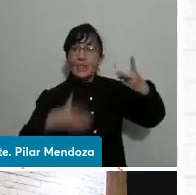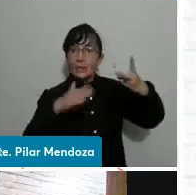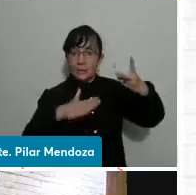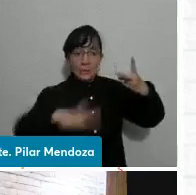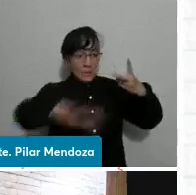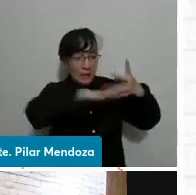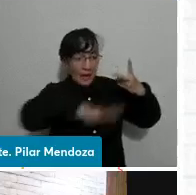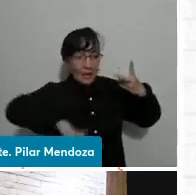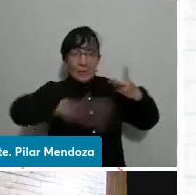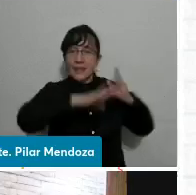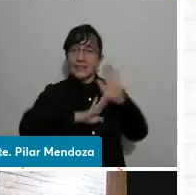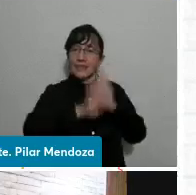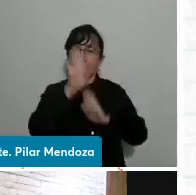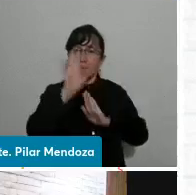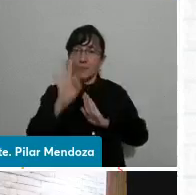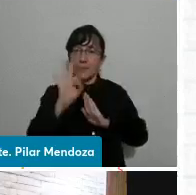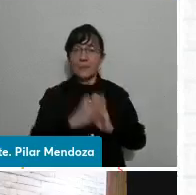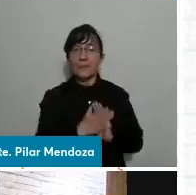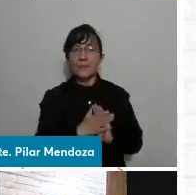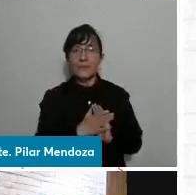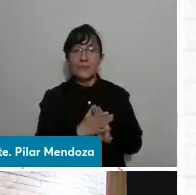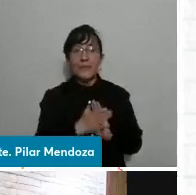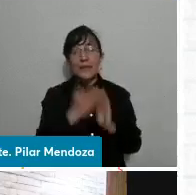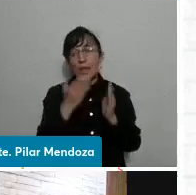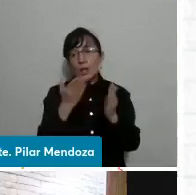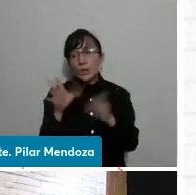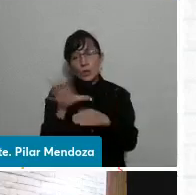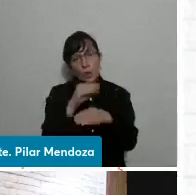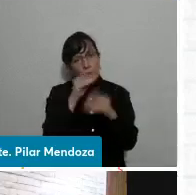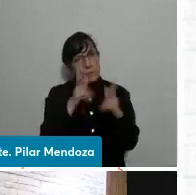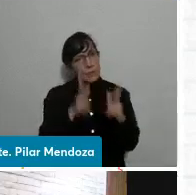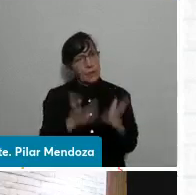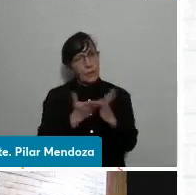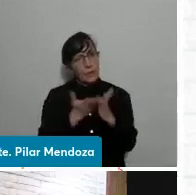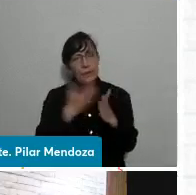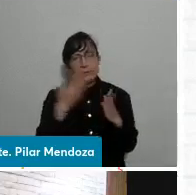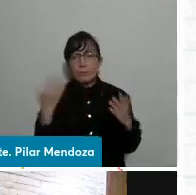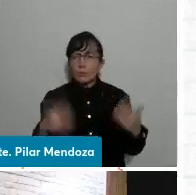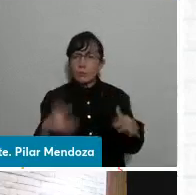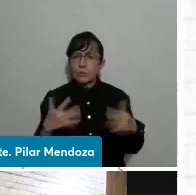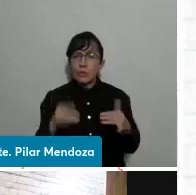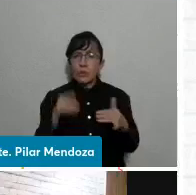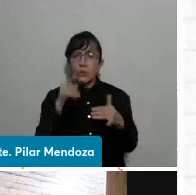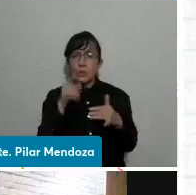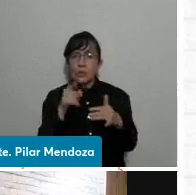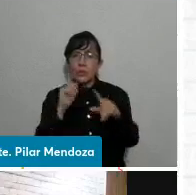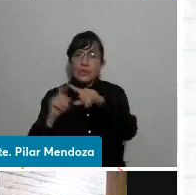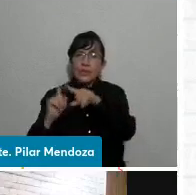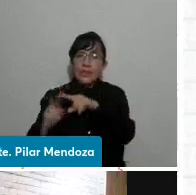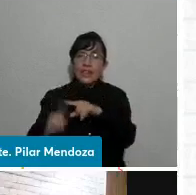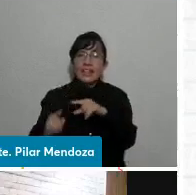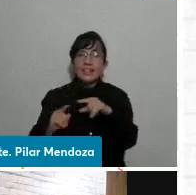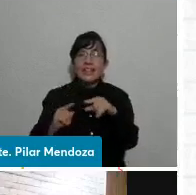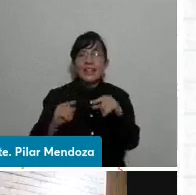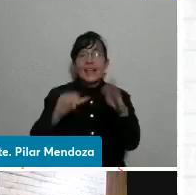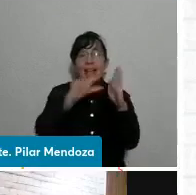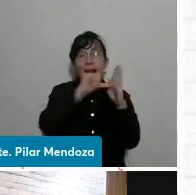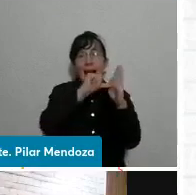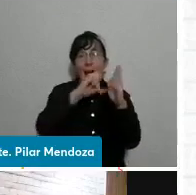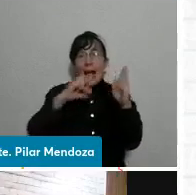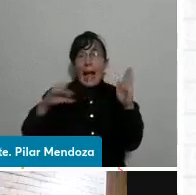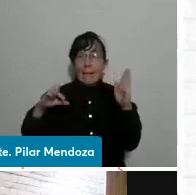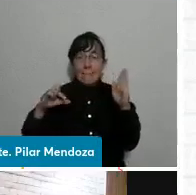ambiente. Es así como ellos han trabajado por medio de diferentes aplicaciones y